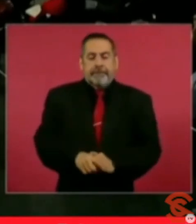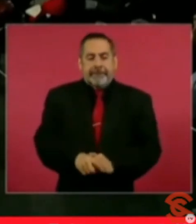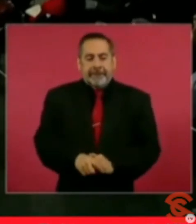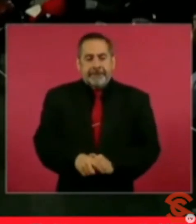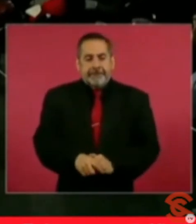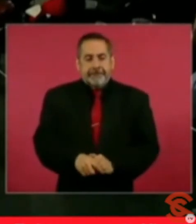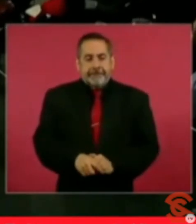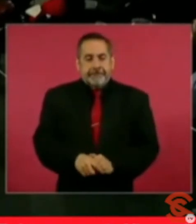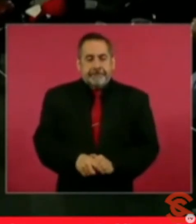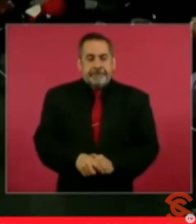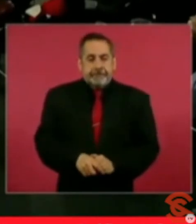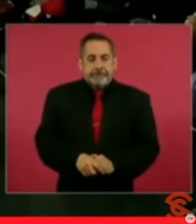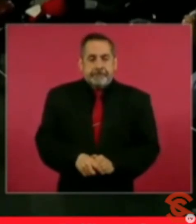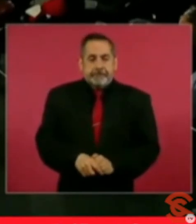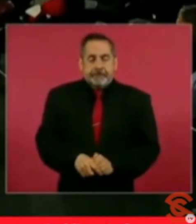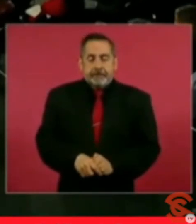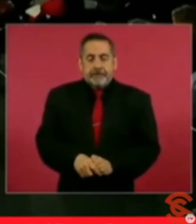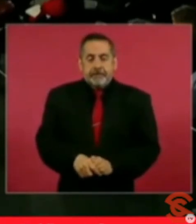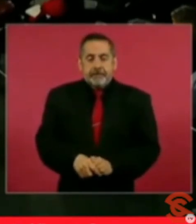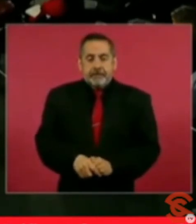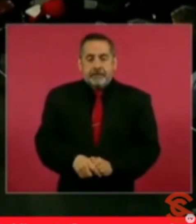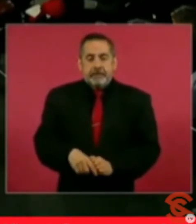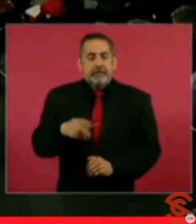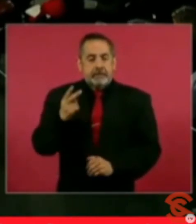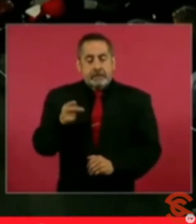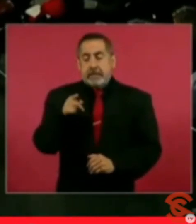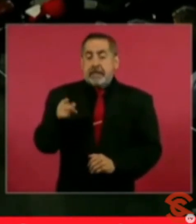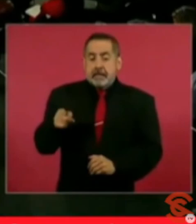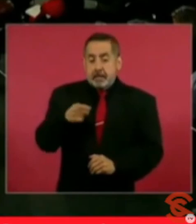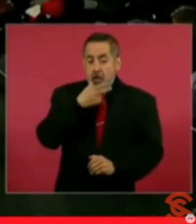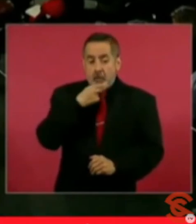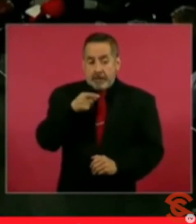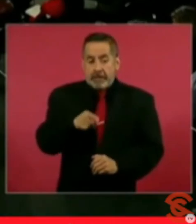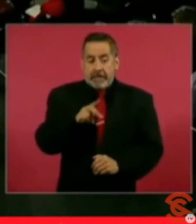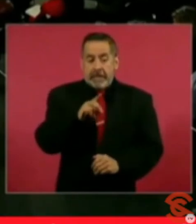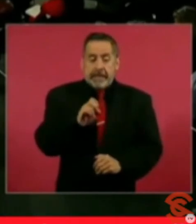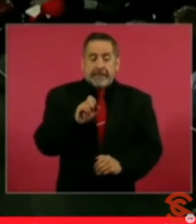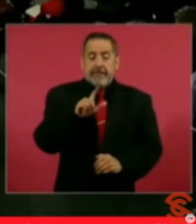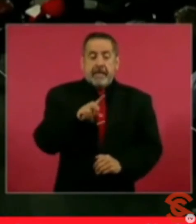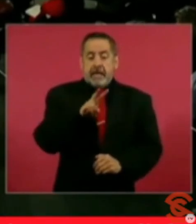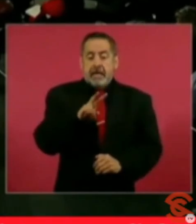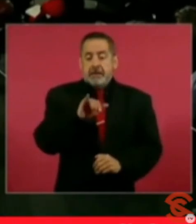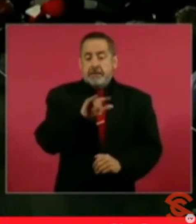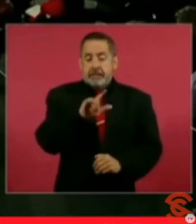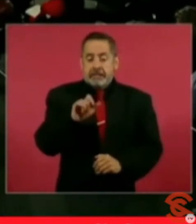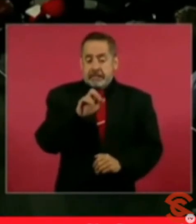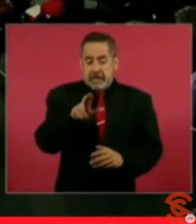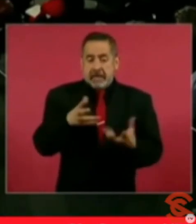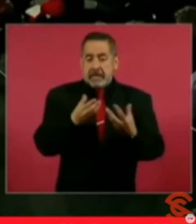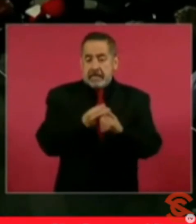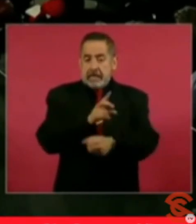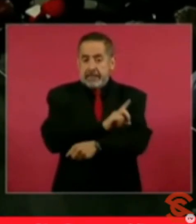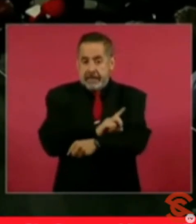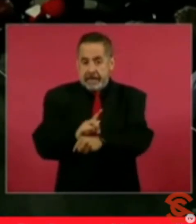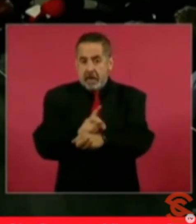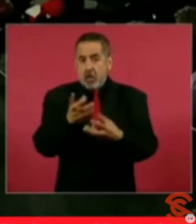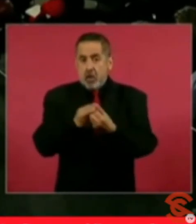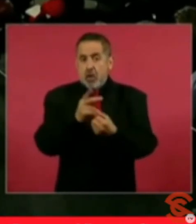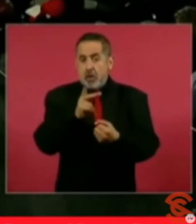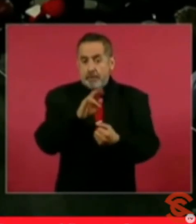Entonces, del Villar, que era delegado del PRI, después de que